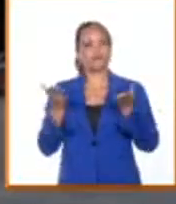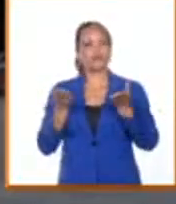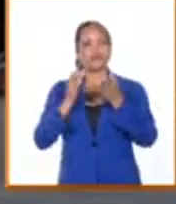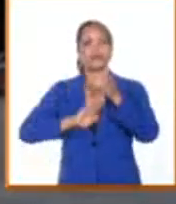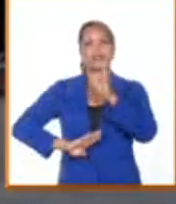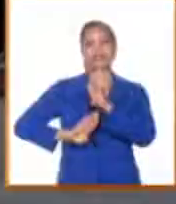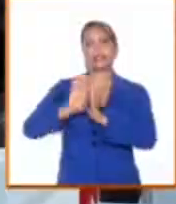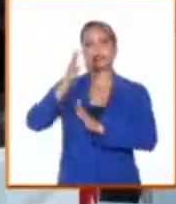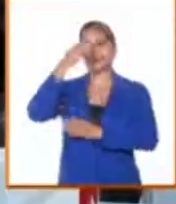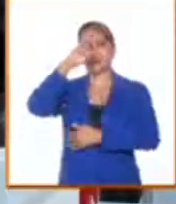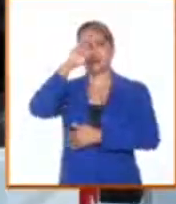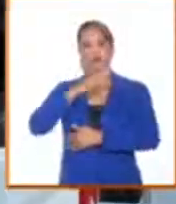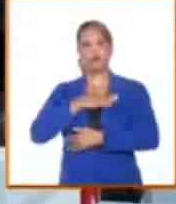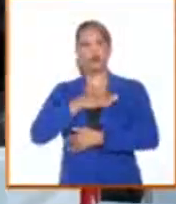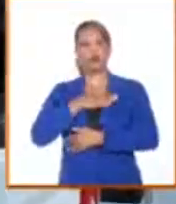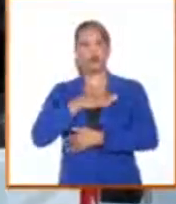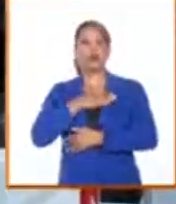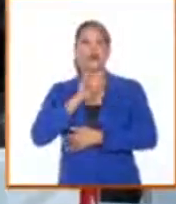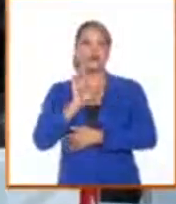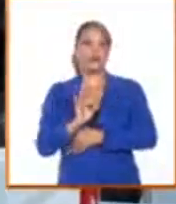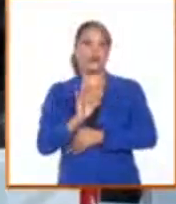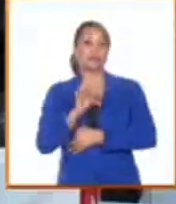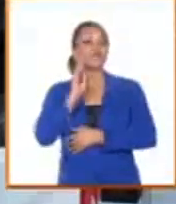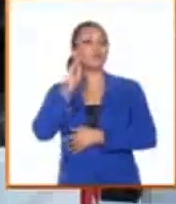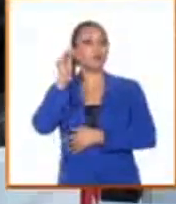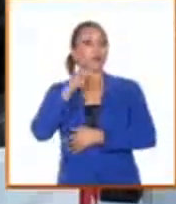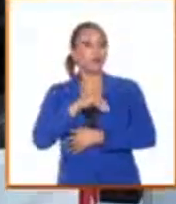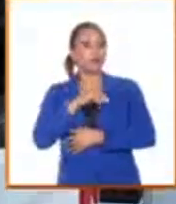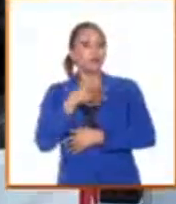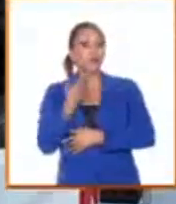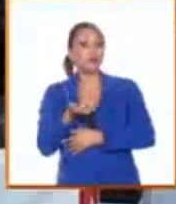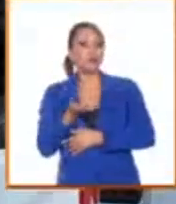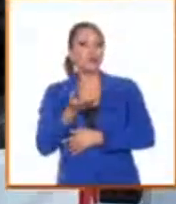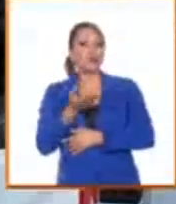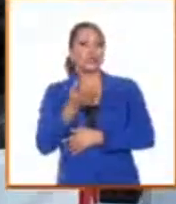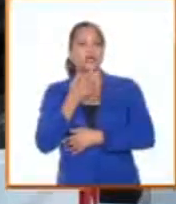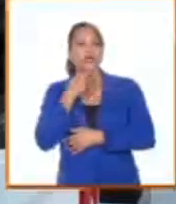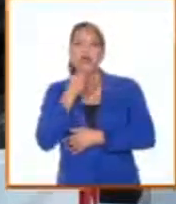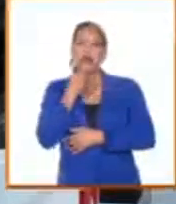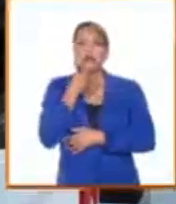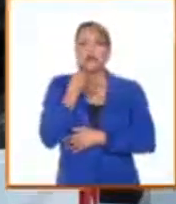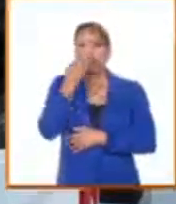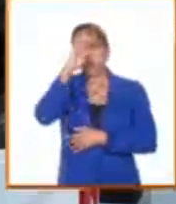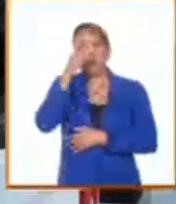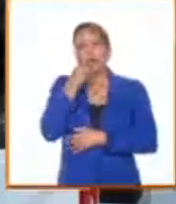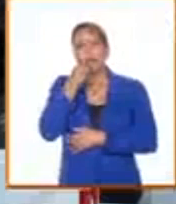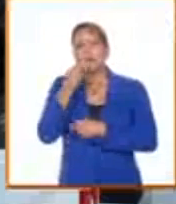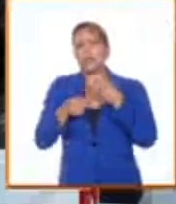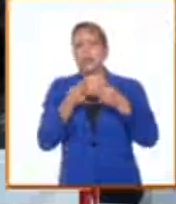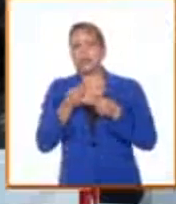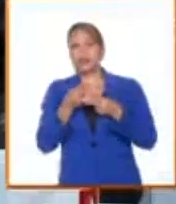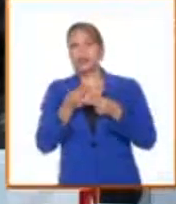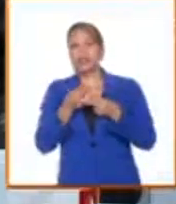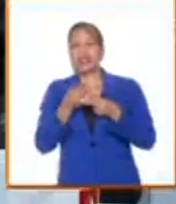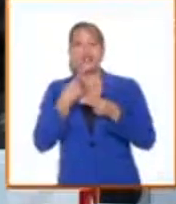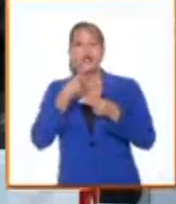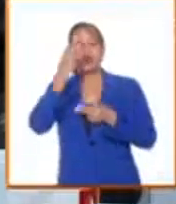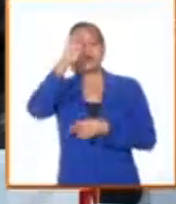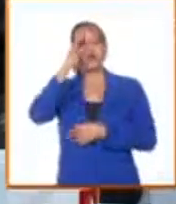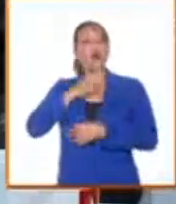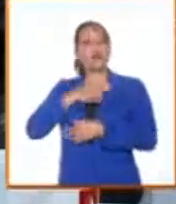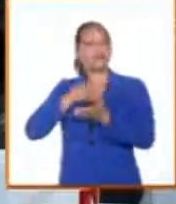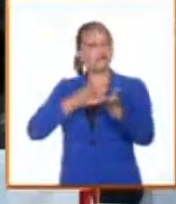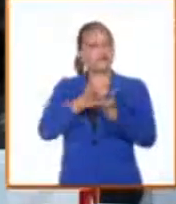desarrollo de la nación. Entonces, ante ese escenario, ¿qué podía hacer Cuba? Cuba iba a mantenerse sin tener una ley